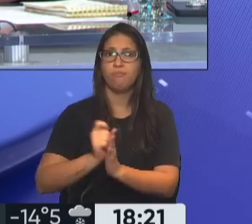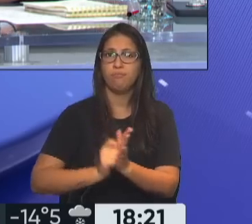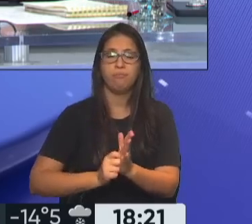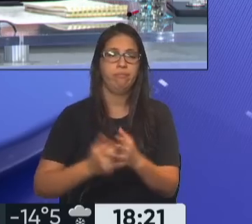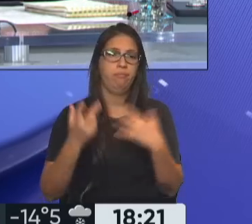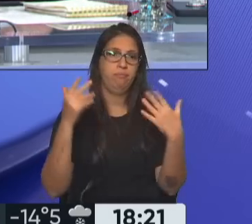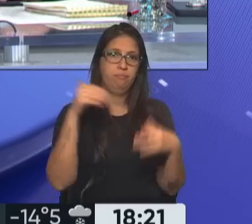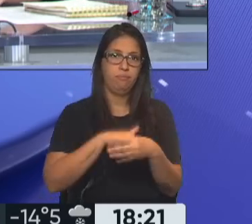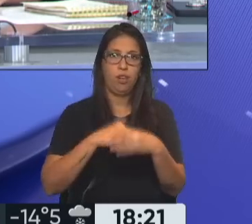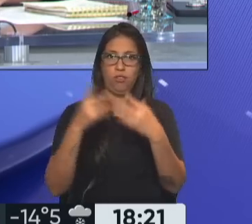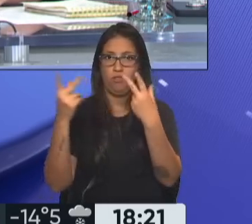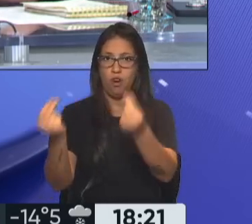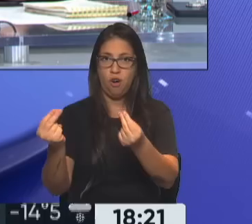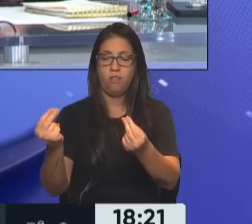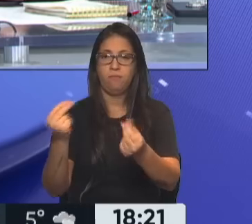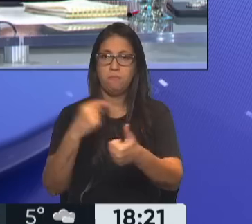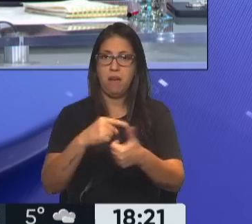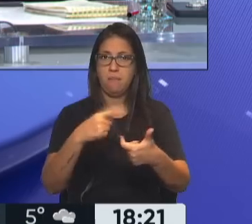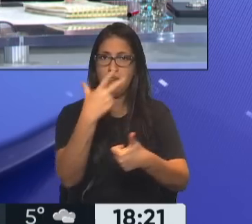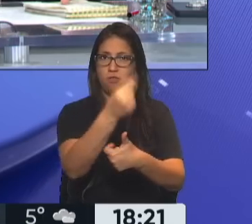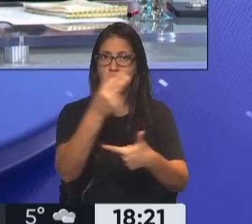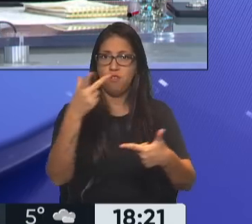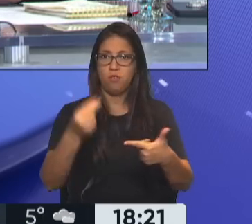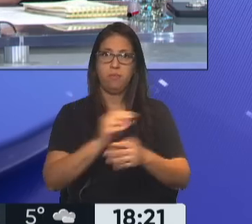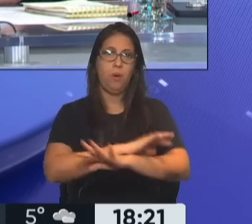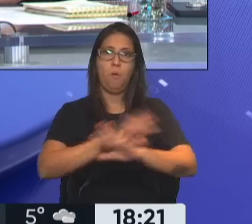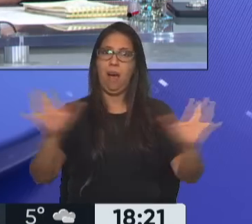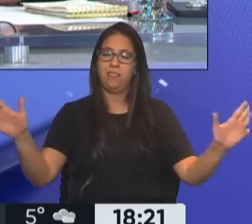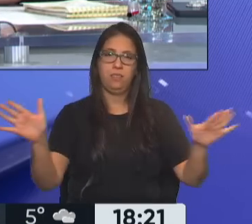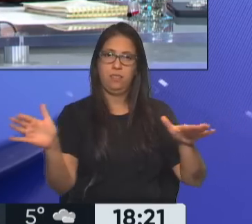fue rechazado y que por lo pronto un propio Boric que dijo ya no vamos a